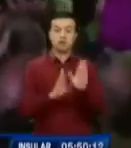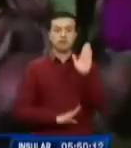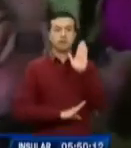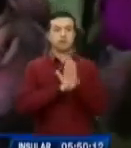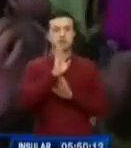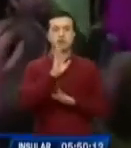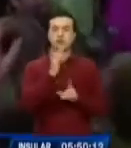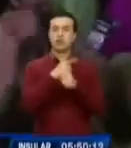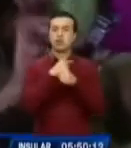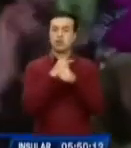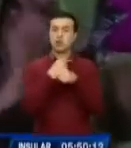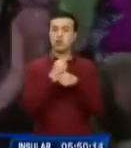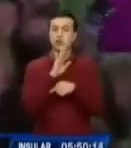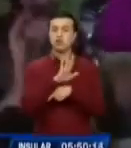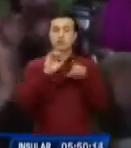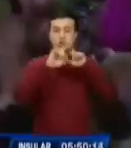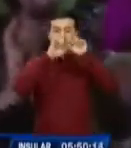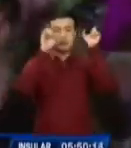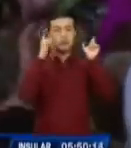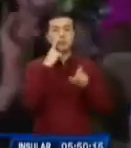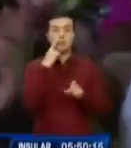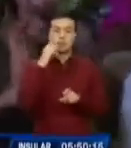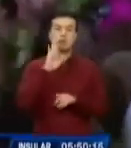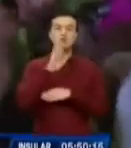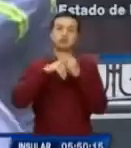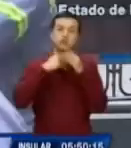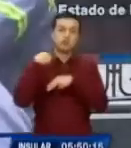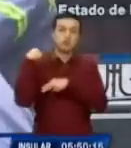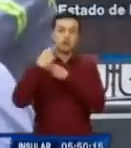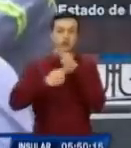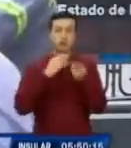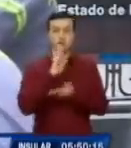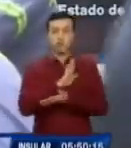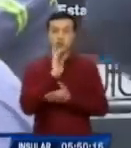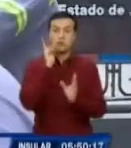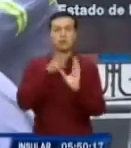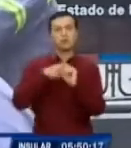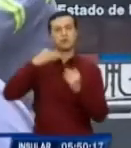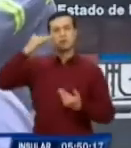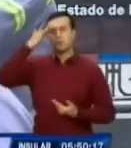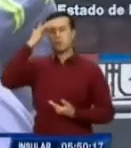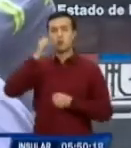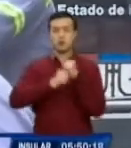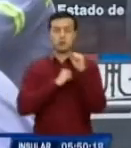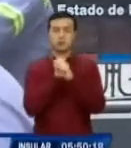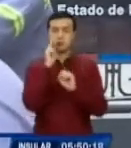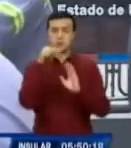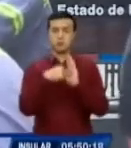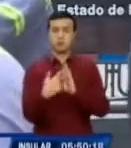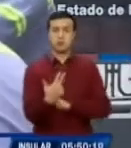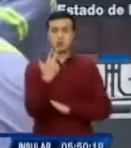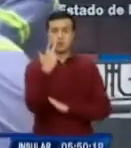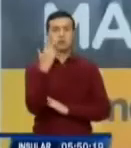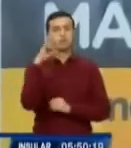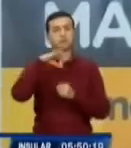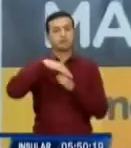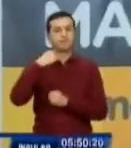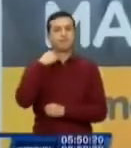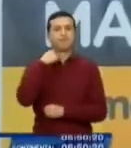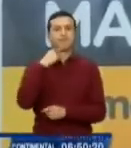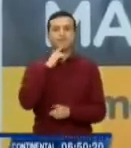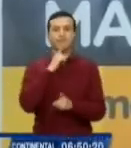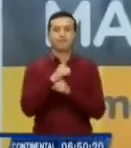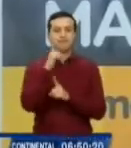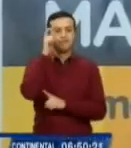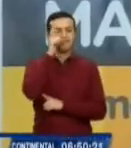Fue gerente de las empresas de su padre para luego heredarlas. Su ingreso a la política es en el 2003, en el que perdió las elecciones para intendente